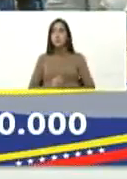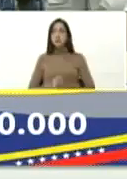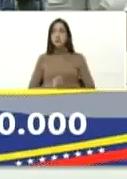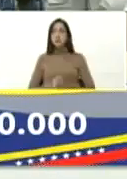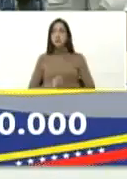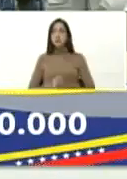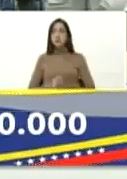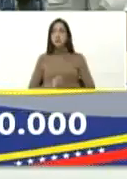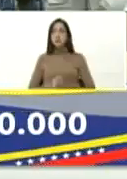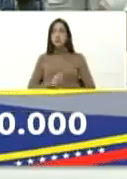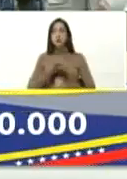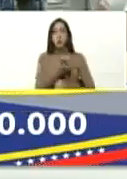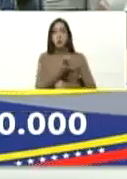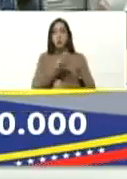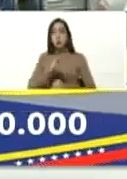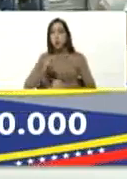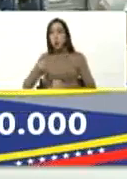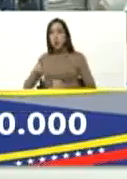Yorlis, ¿verdad?